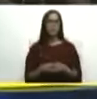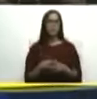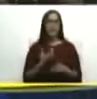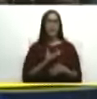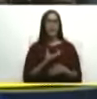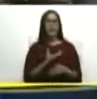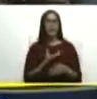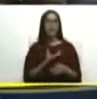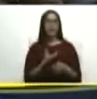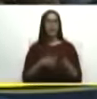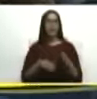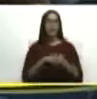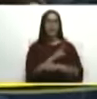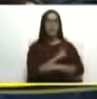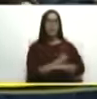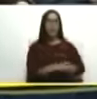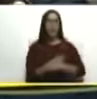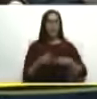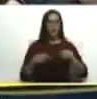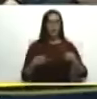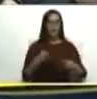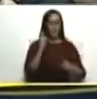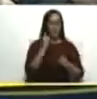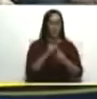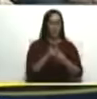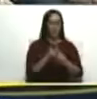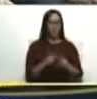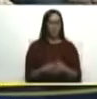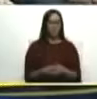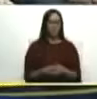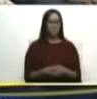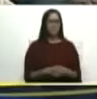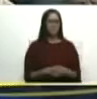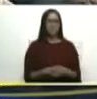alcaldías y el Poder Popular directo.